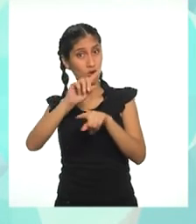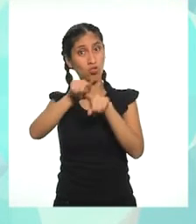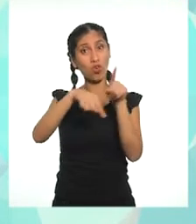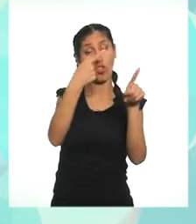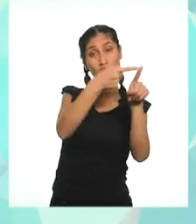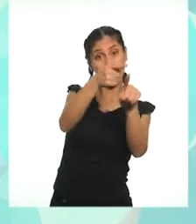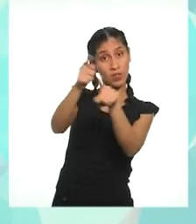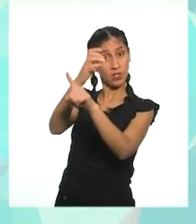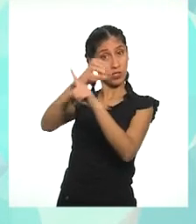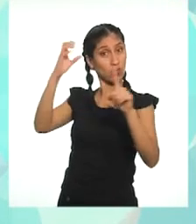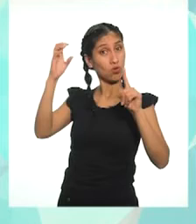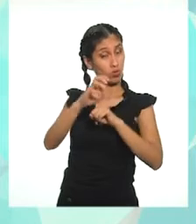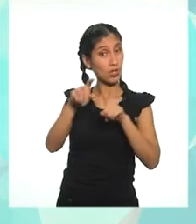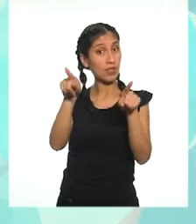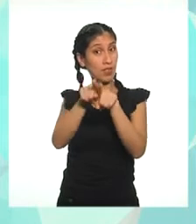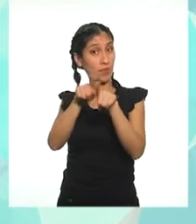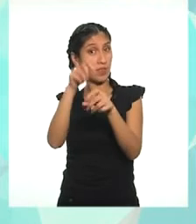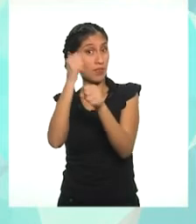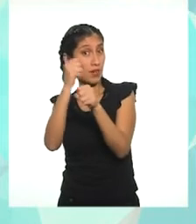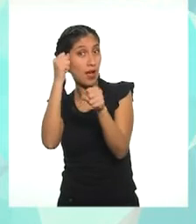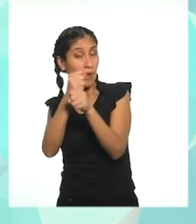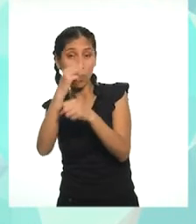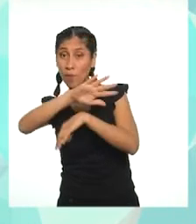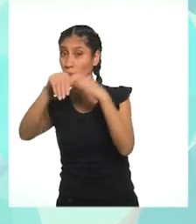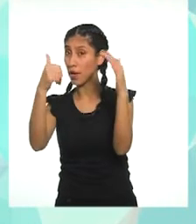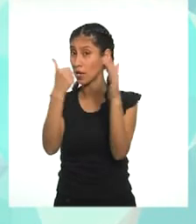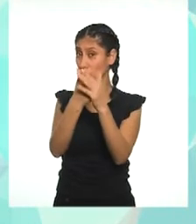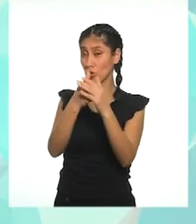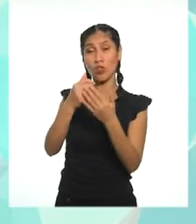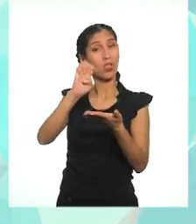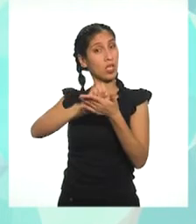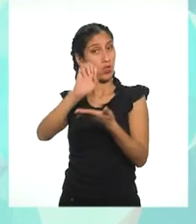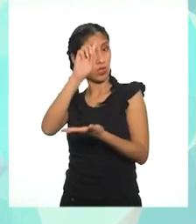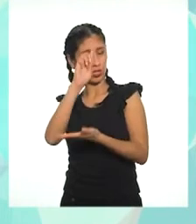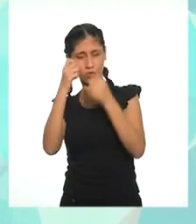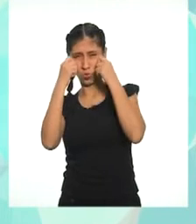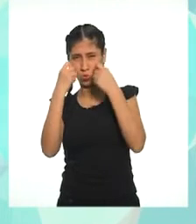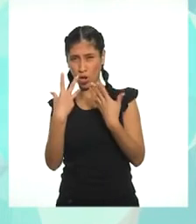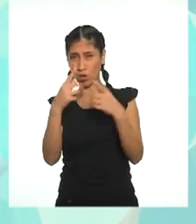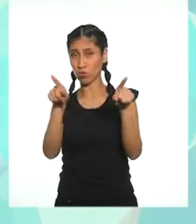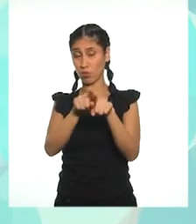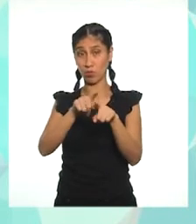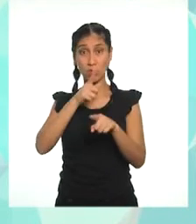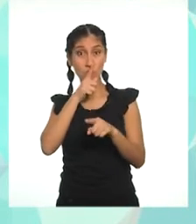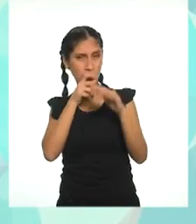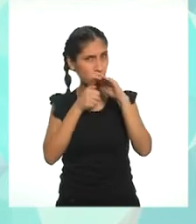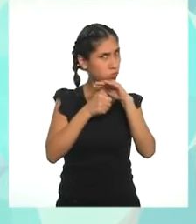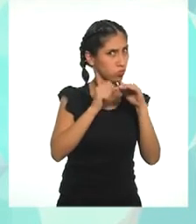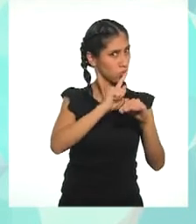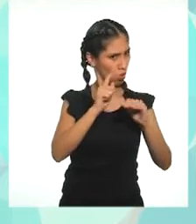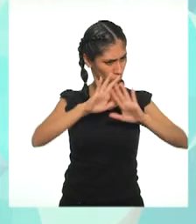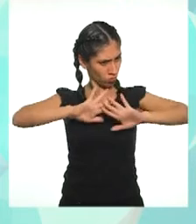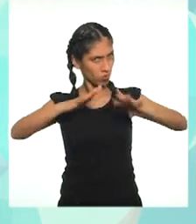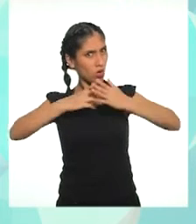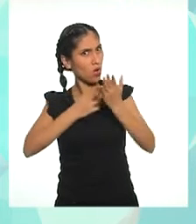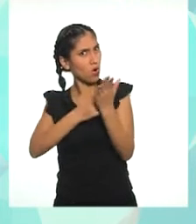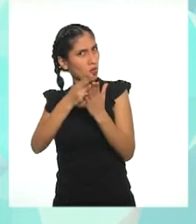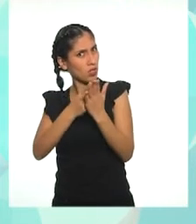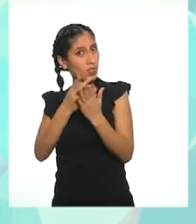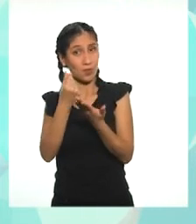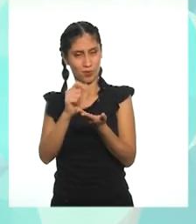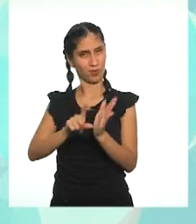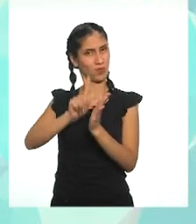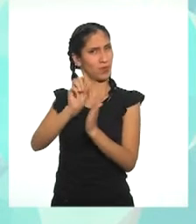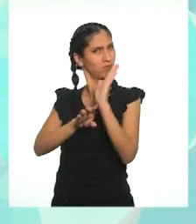oportunidades laborales, democracia, educación de calidad, libre de corrupción y una economía